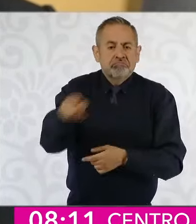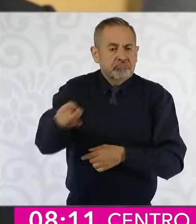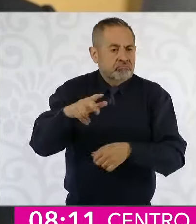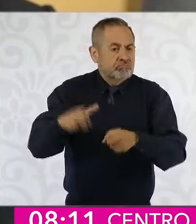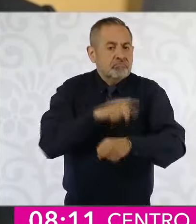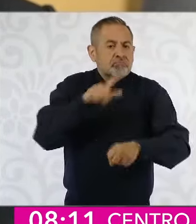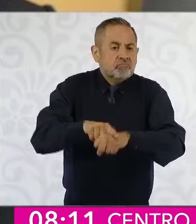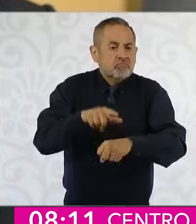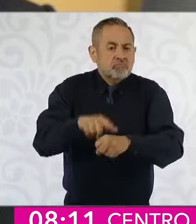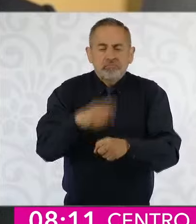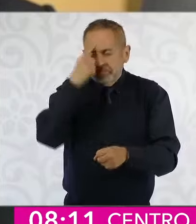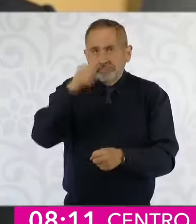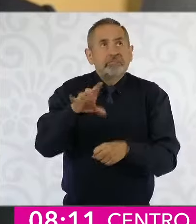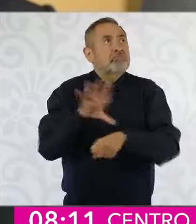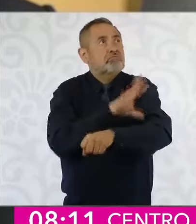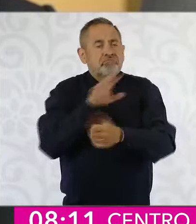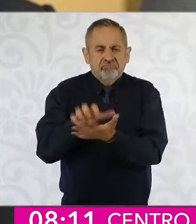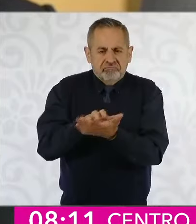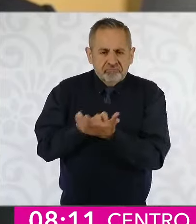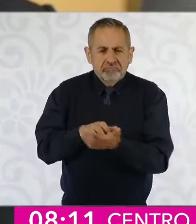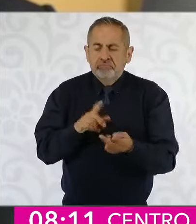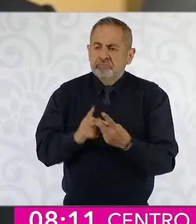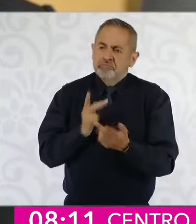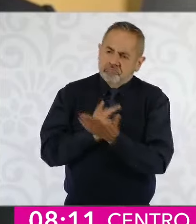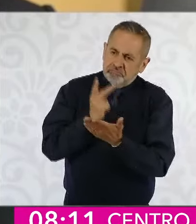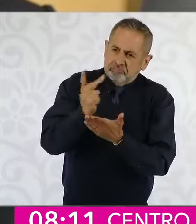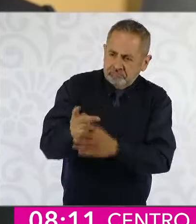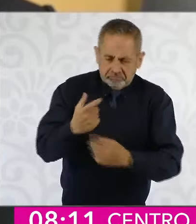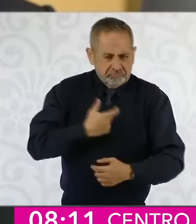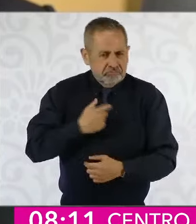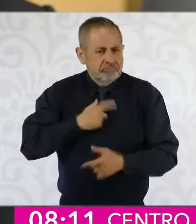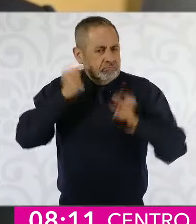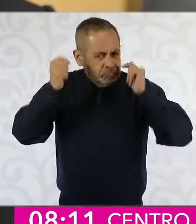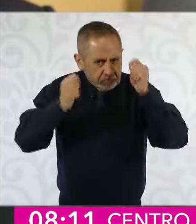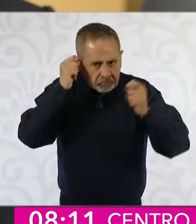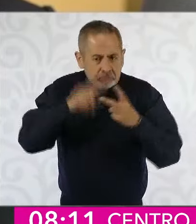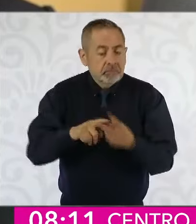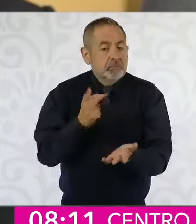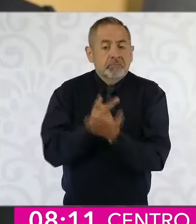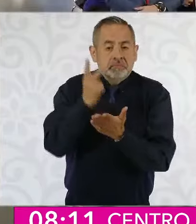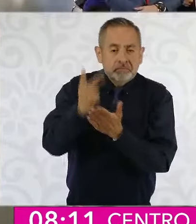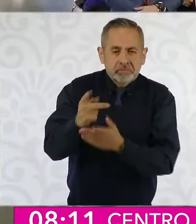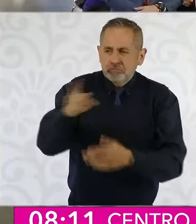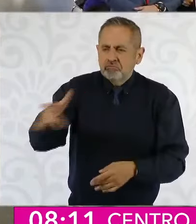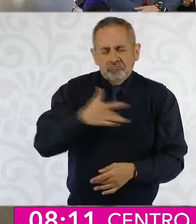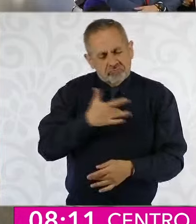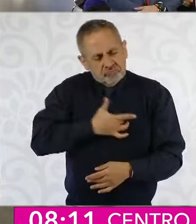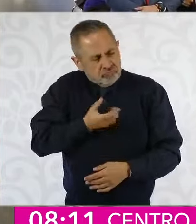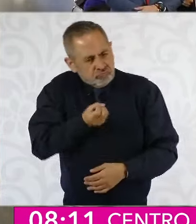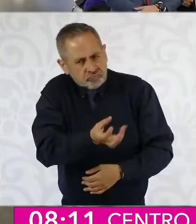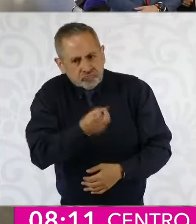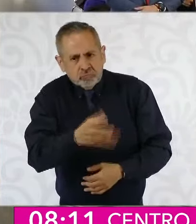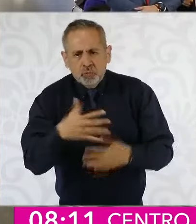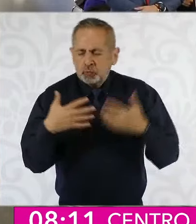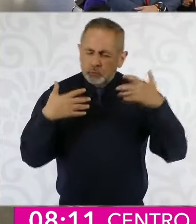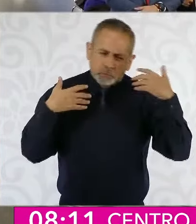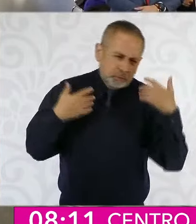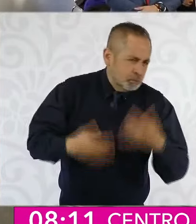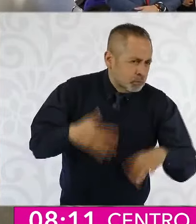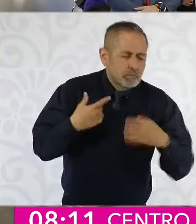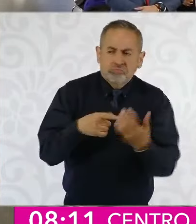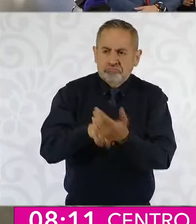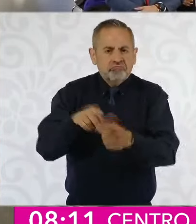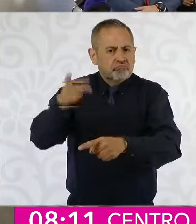Energía, con la Medalla al Mérito Turístico, con el Premio de Filantropía. En fin, tiene pues una